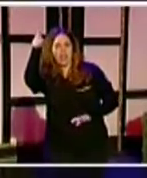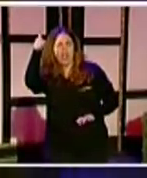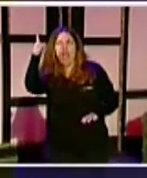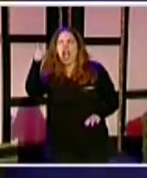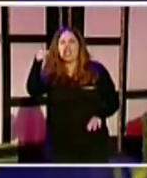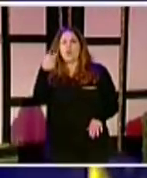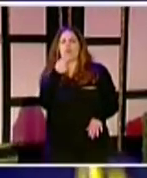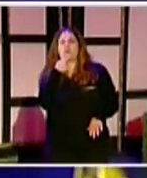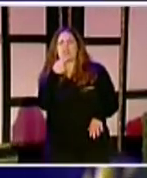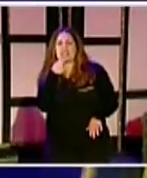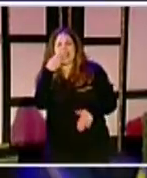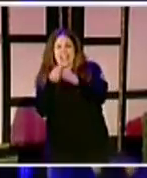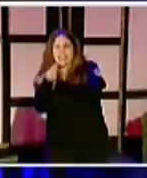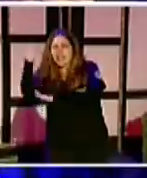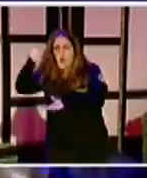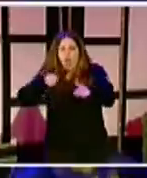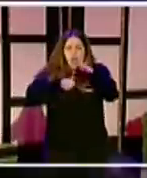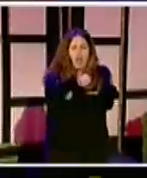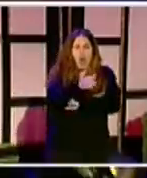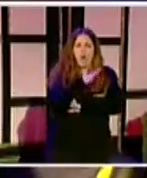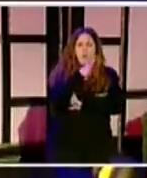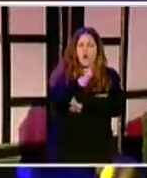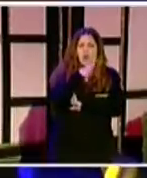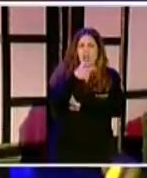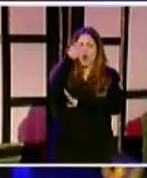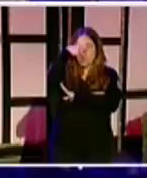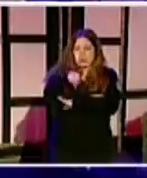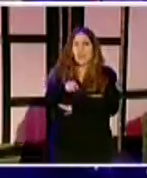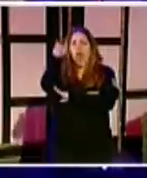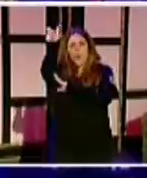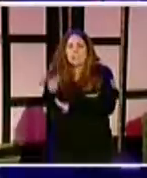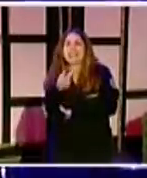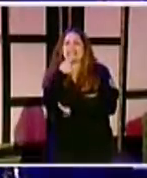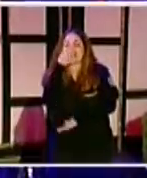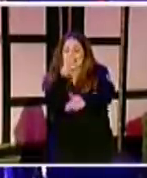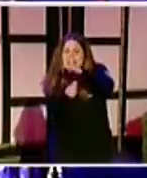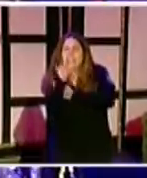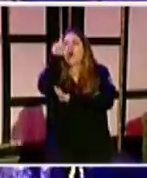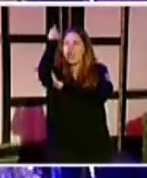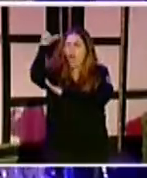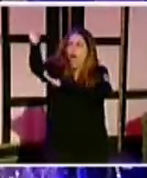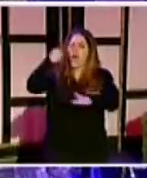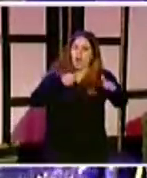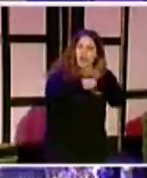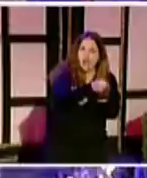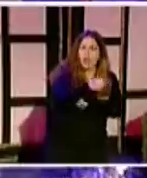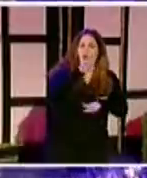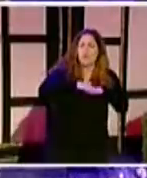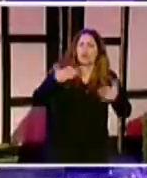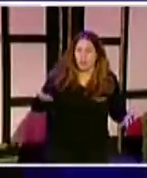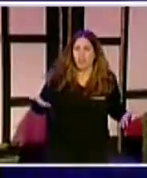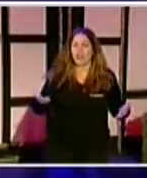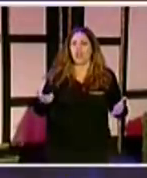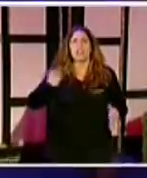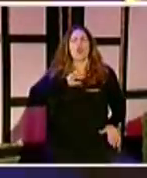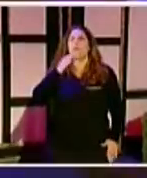nativo? ¿Por qué no traen ustedes un inglés nacido allá? Que es el que sabe hablar. Mire, mañana mismo saco yo los papeles para que mi niño vaya a